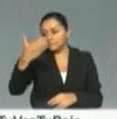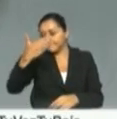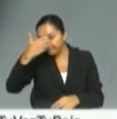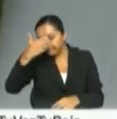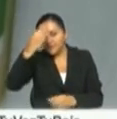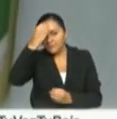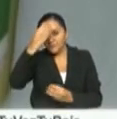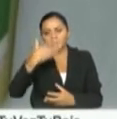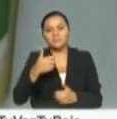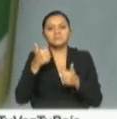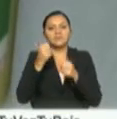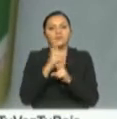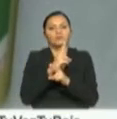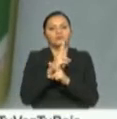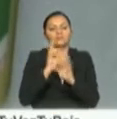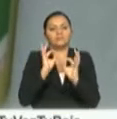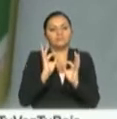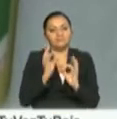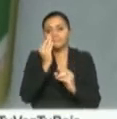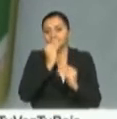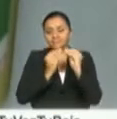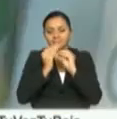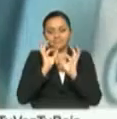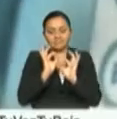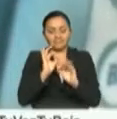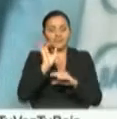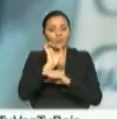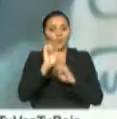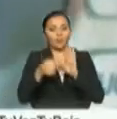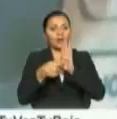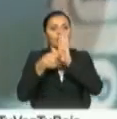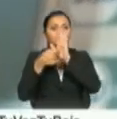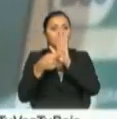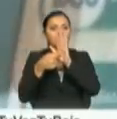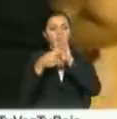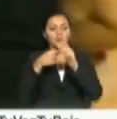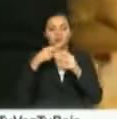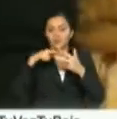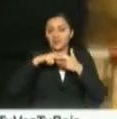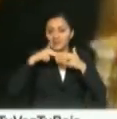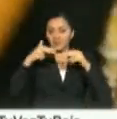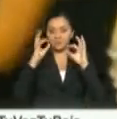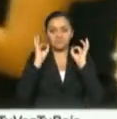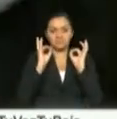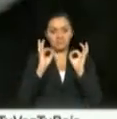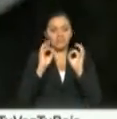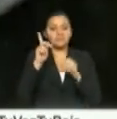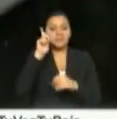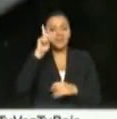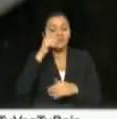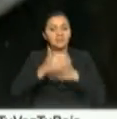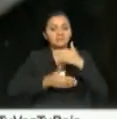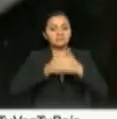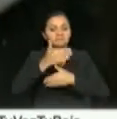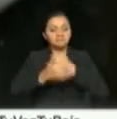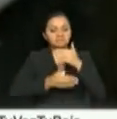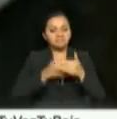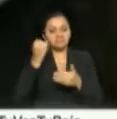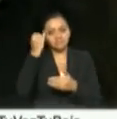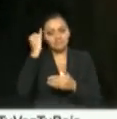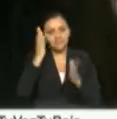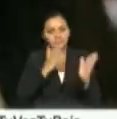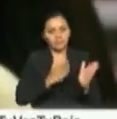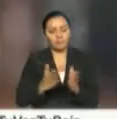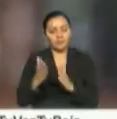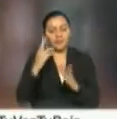en cuanto a su consumo. Así, Ecuador se convierte en un referente a escala regional al liderar este tipo de iniciativas que